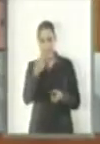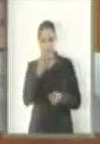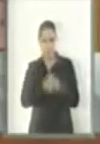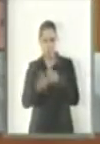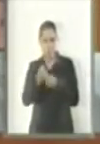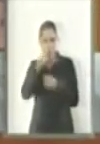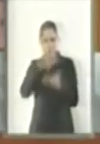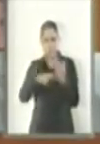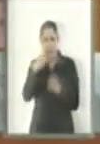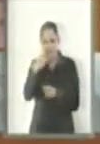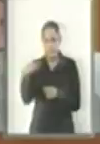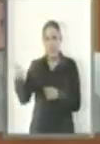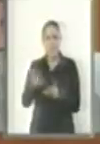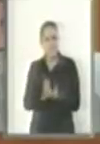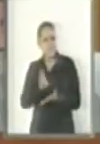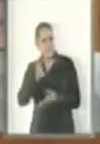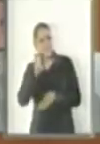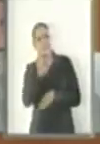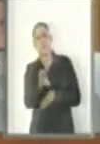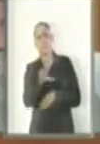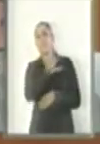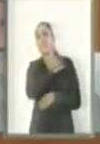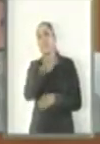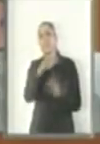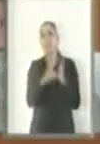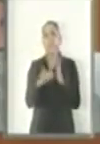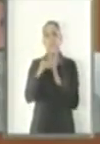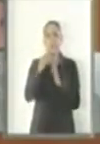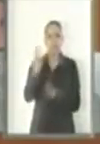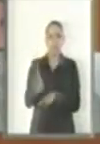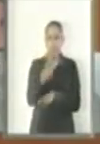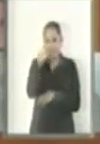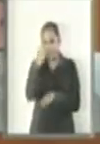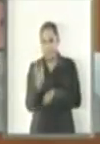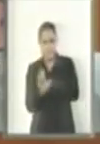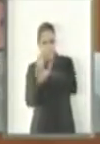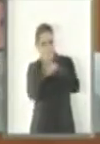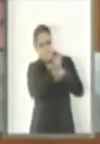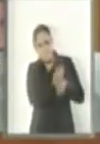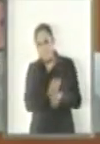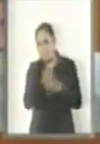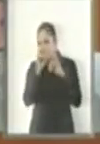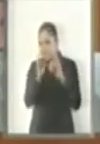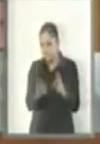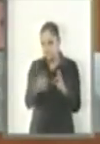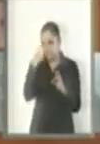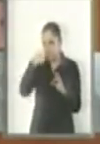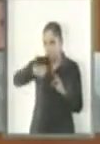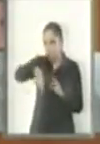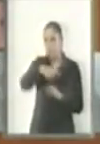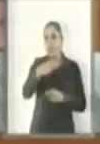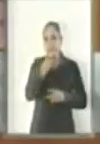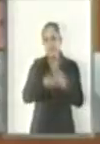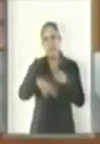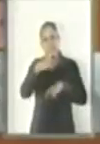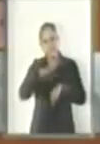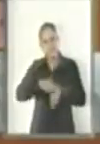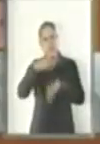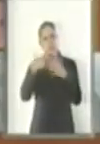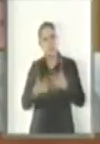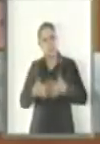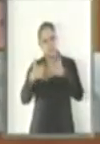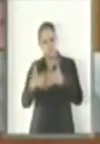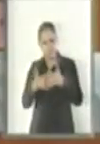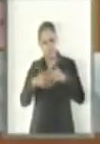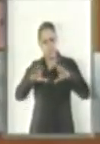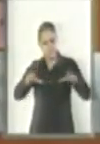se inyectó más de 500 millones de dólares cuando se pretendió elevar la producción de la planta de